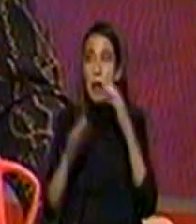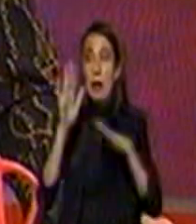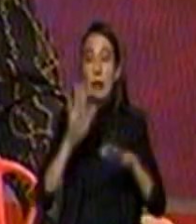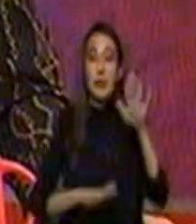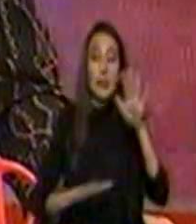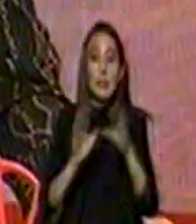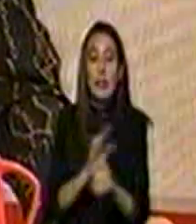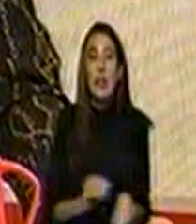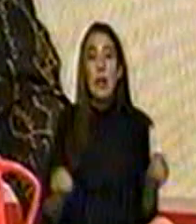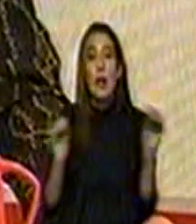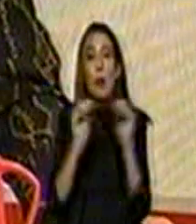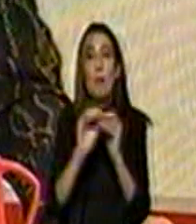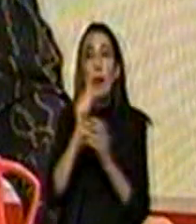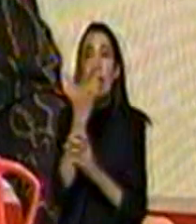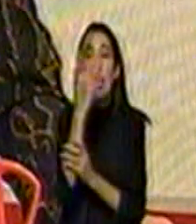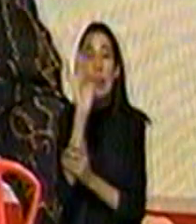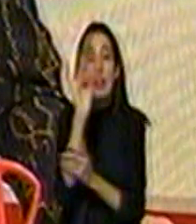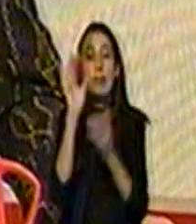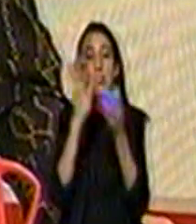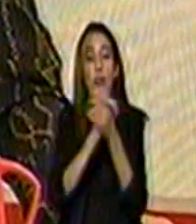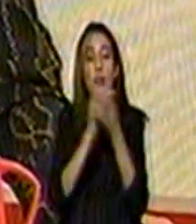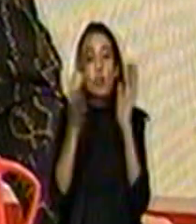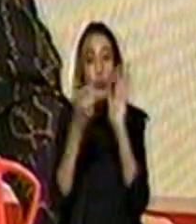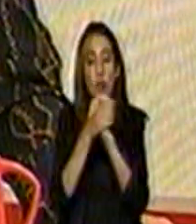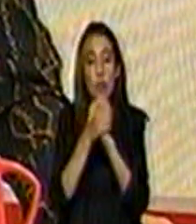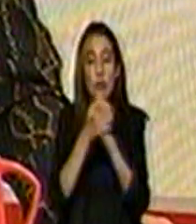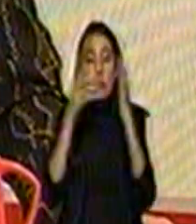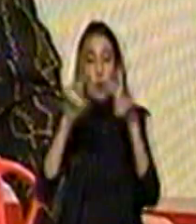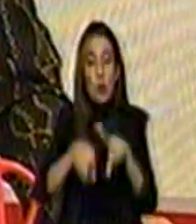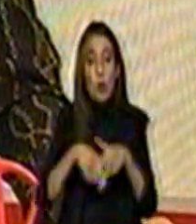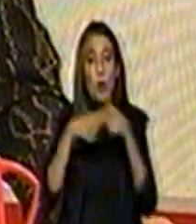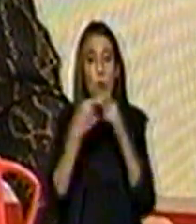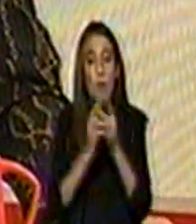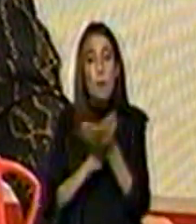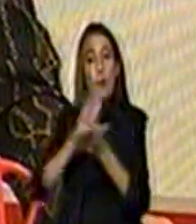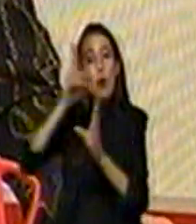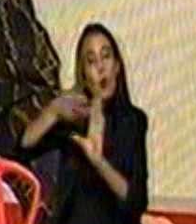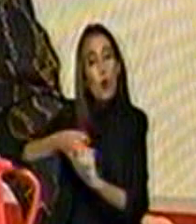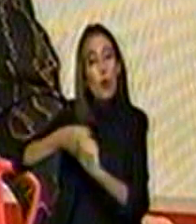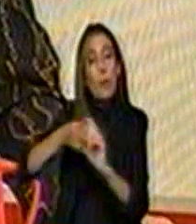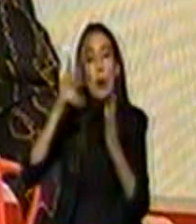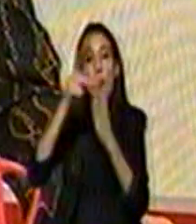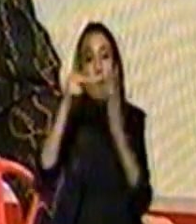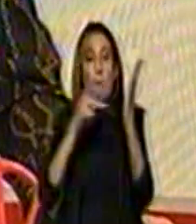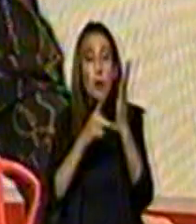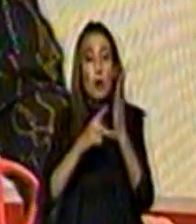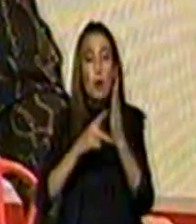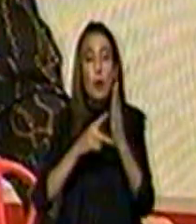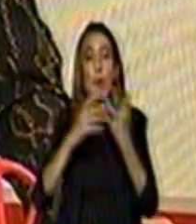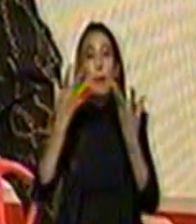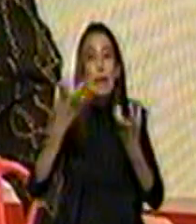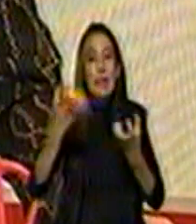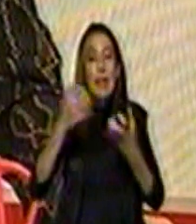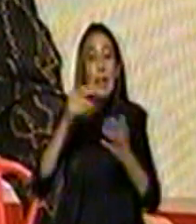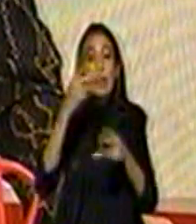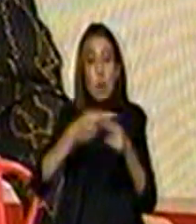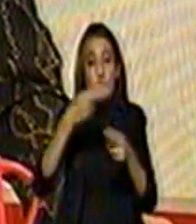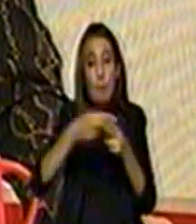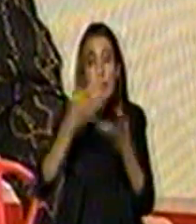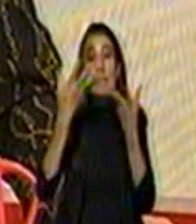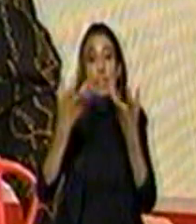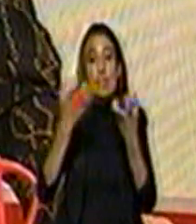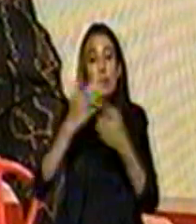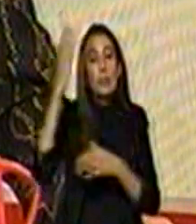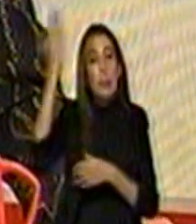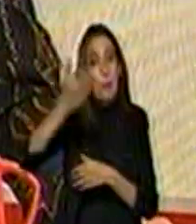De tema, este 18 de noviembre iniciará el proceso de postulación al programa Quiero Ser Maestro 6. En esta ocasión se buscará